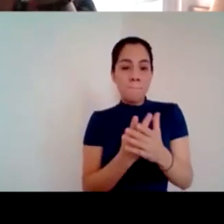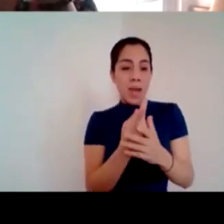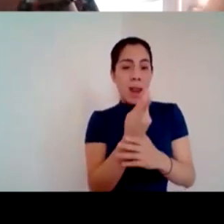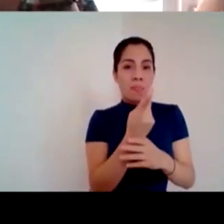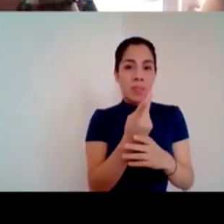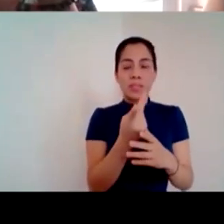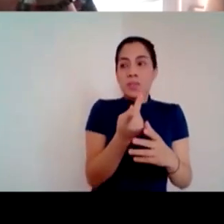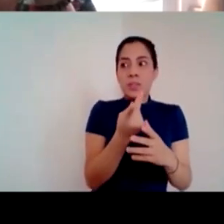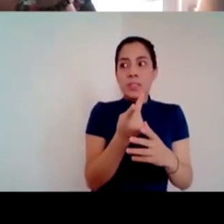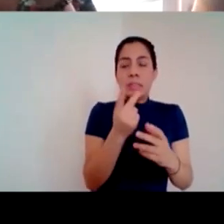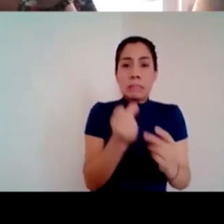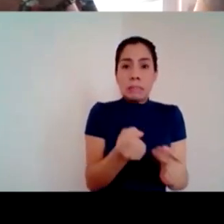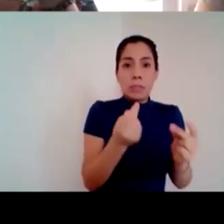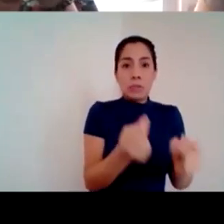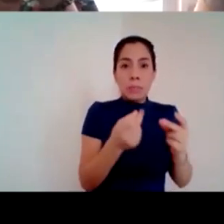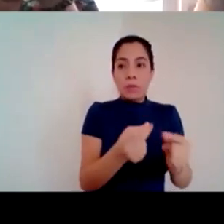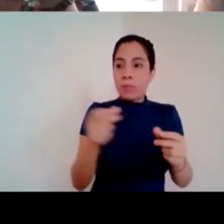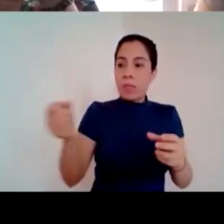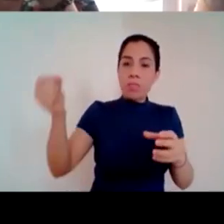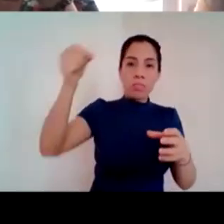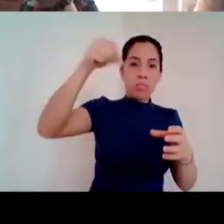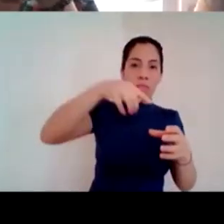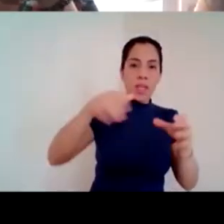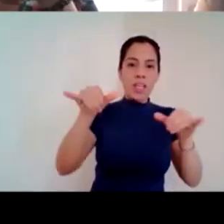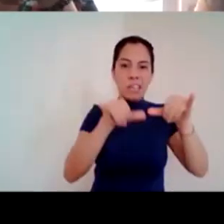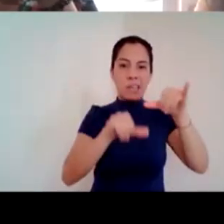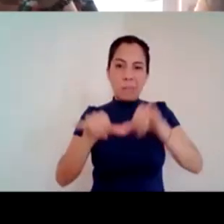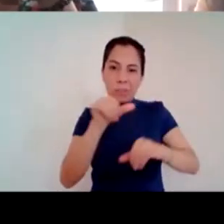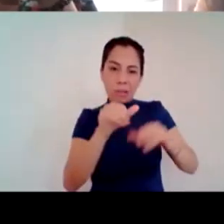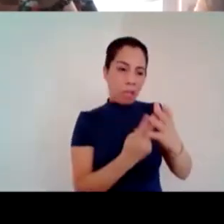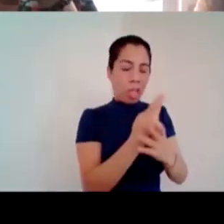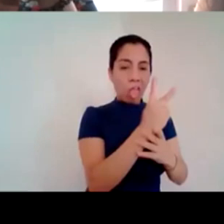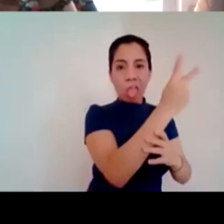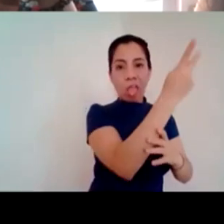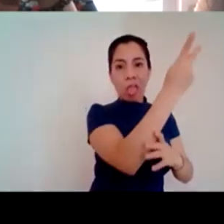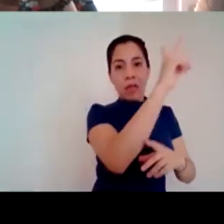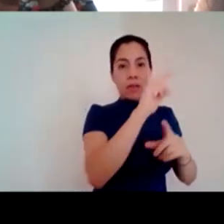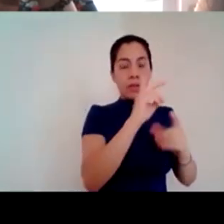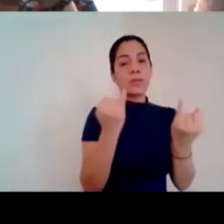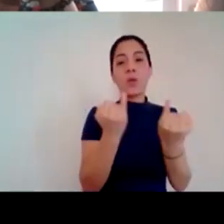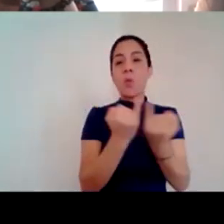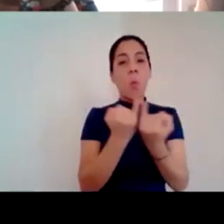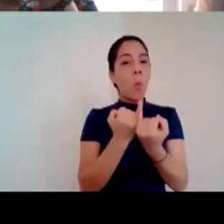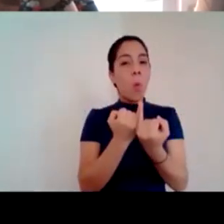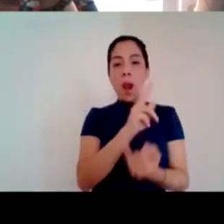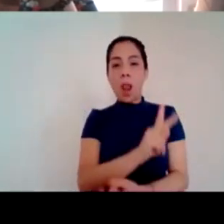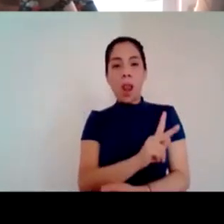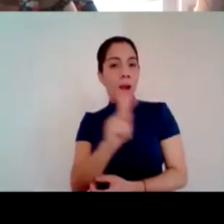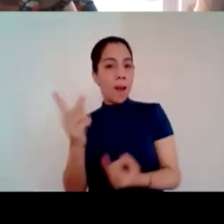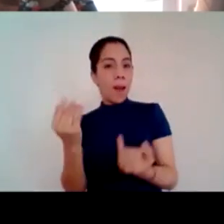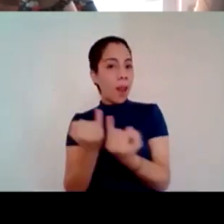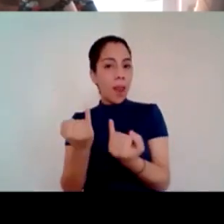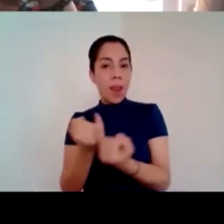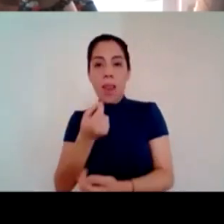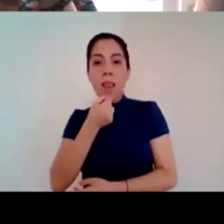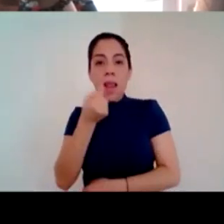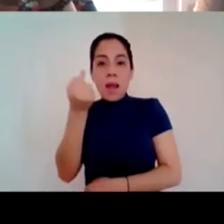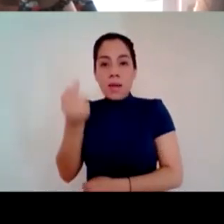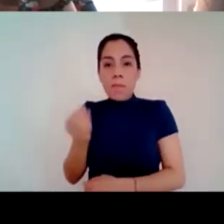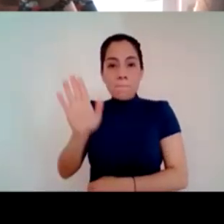para poder producir lo mismo tres veces al año y no como en el ritmo normal una vez al año ¿no?